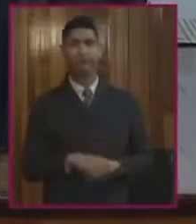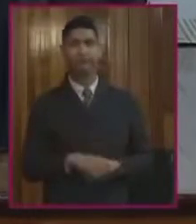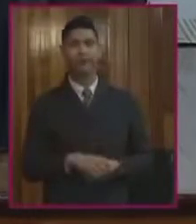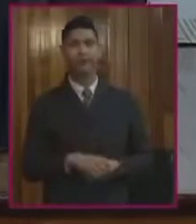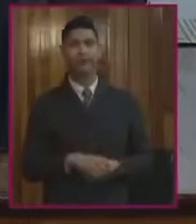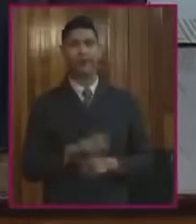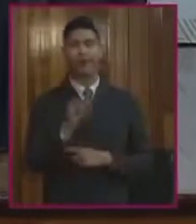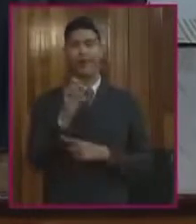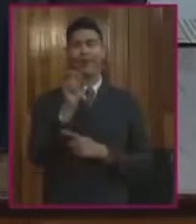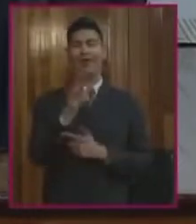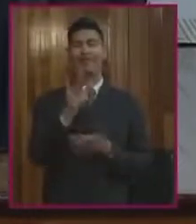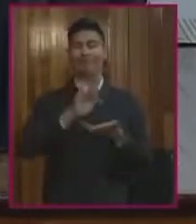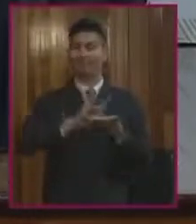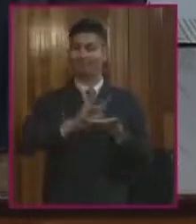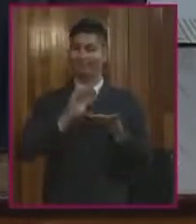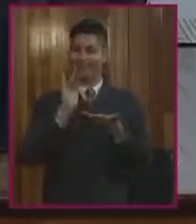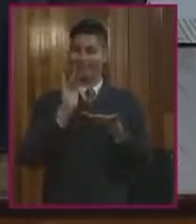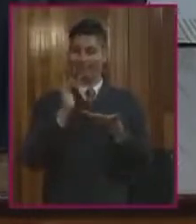Bueno, muchas gracias.